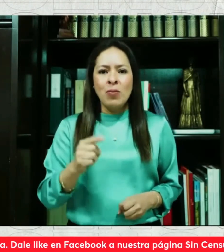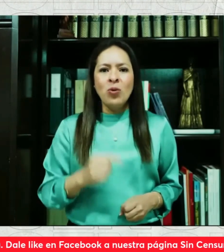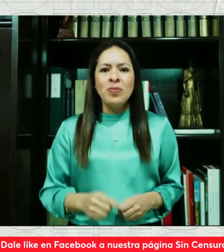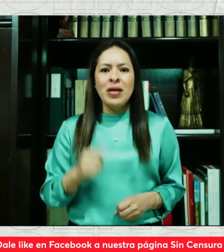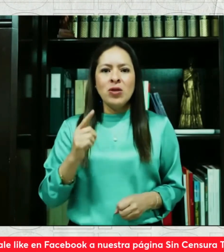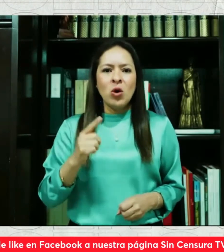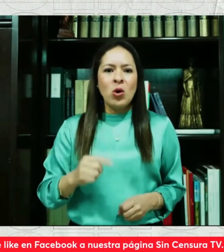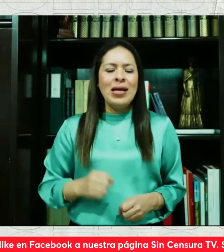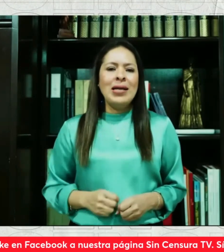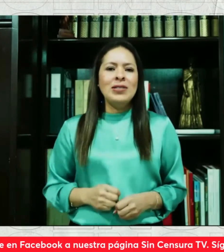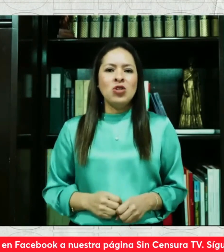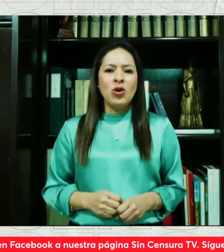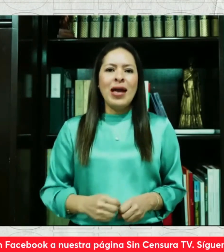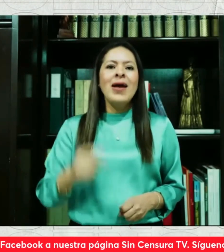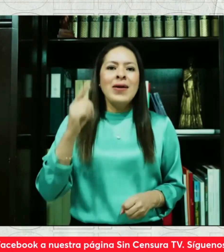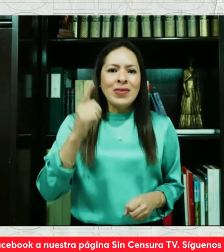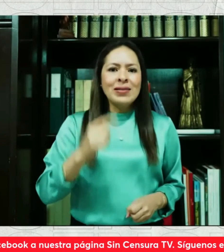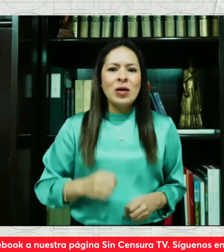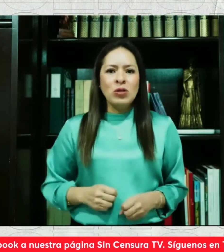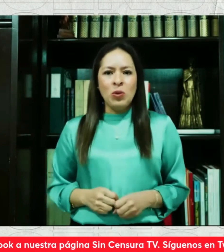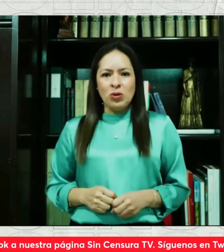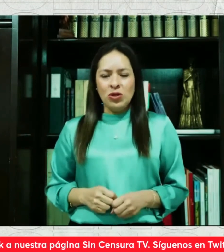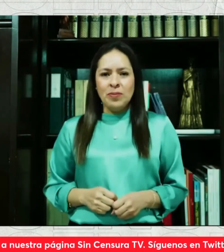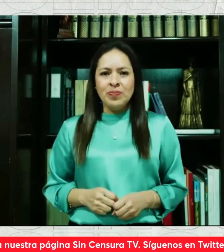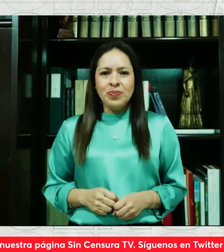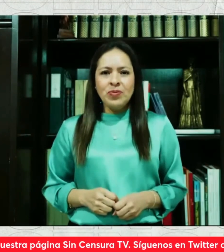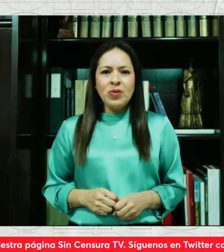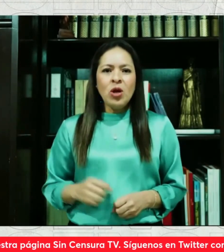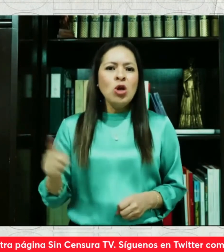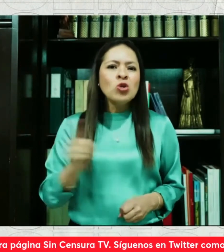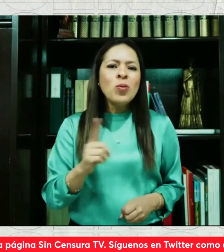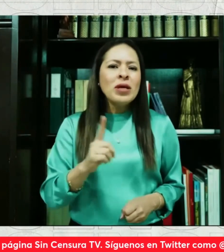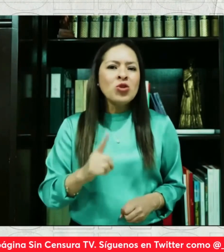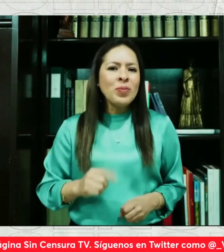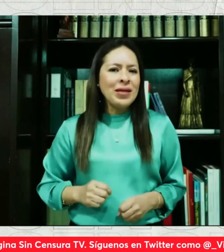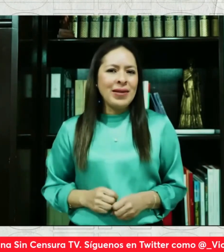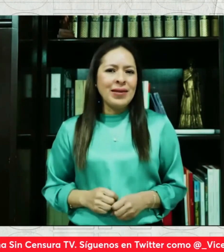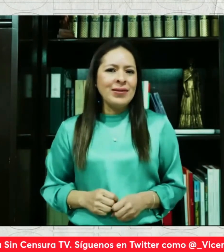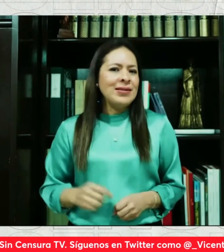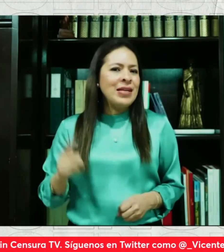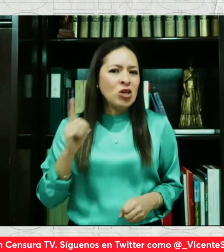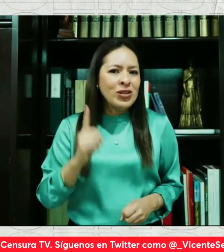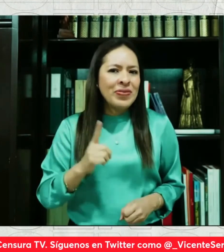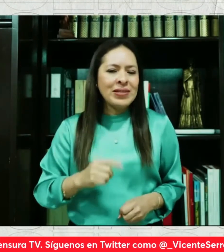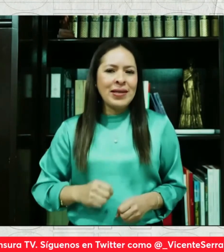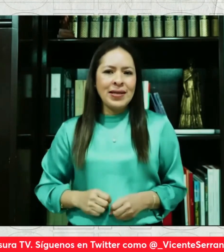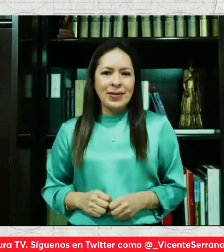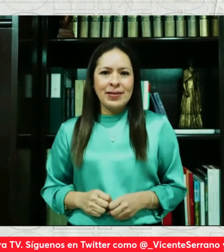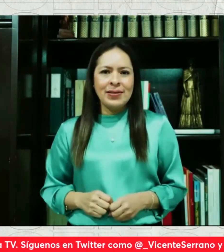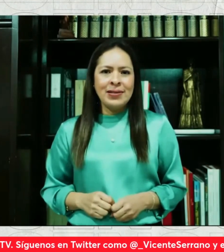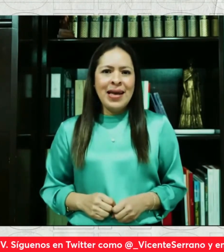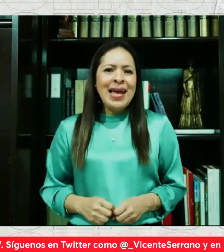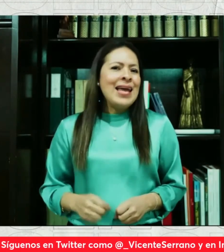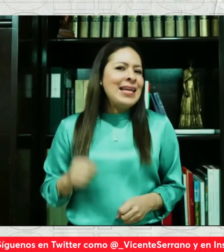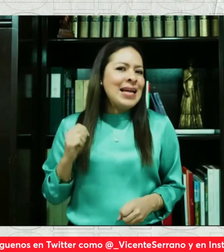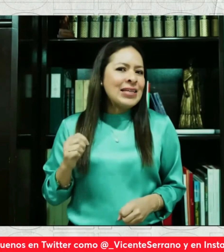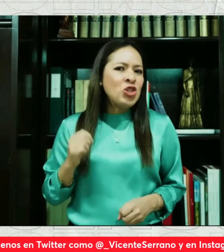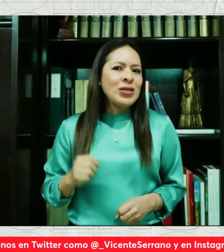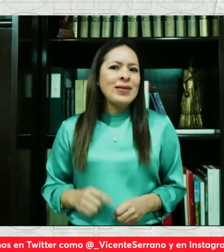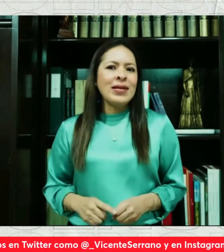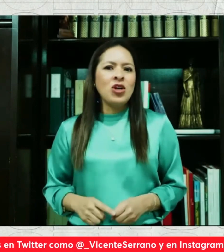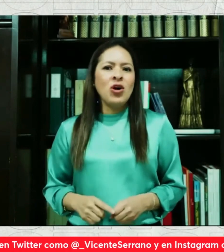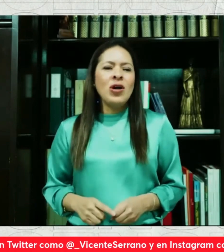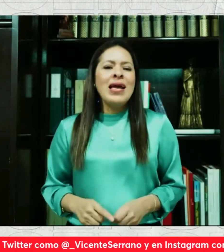el movimiento en la historia de San Luis Potosí. Los números no mienten, ni los antecedentes. En la